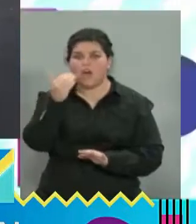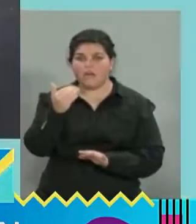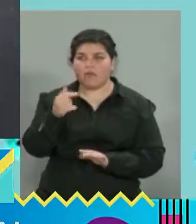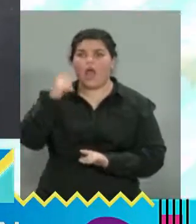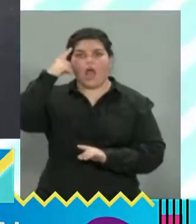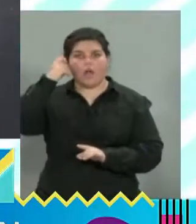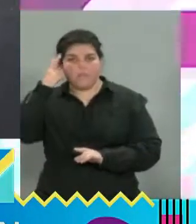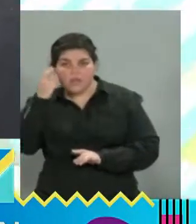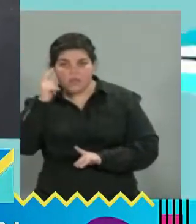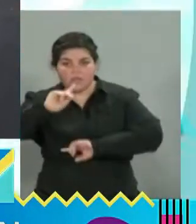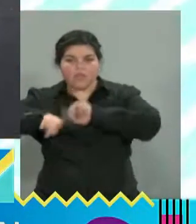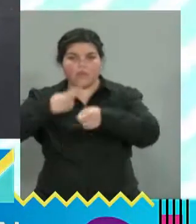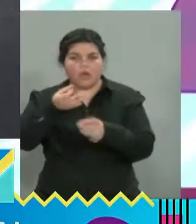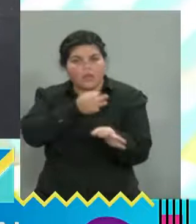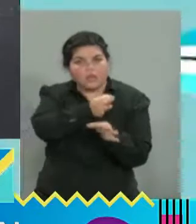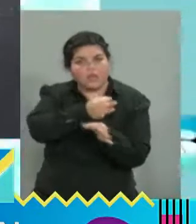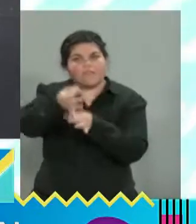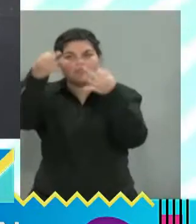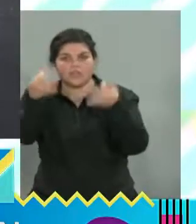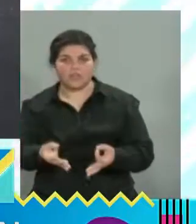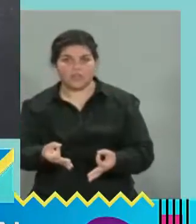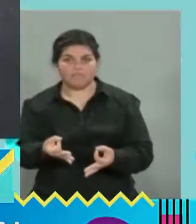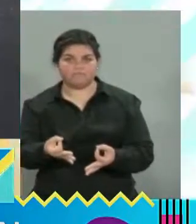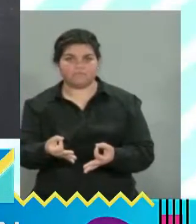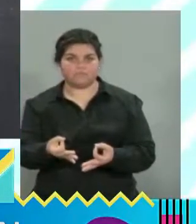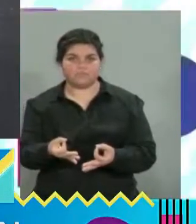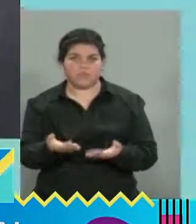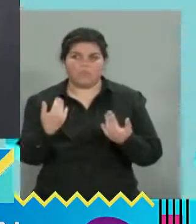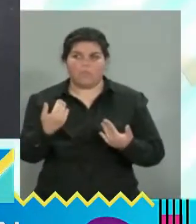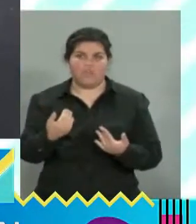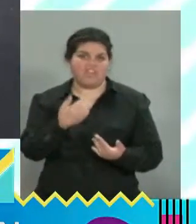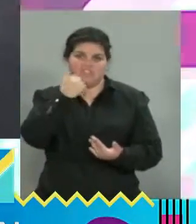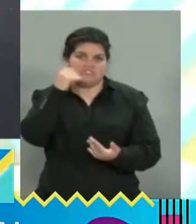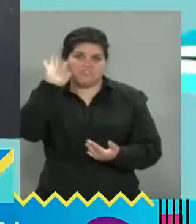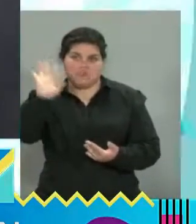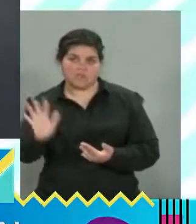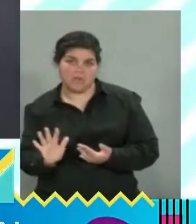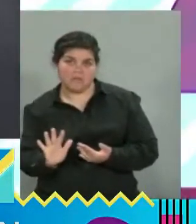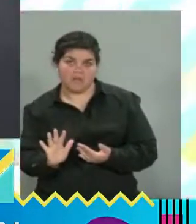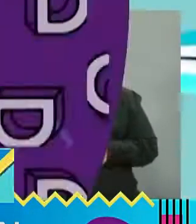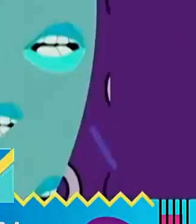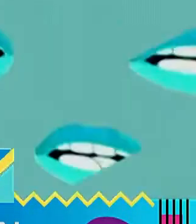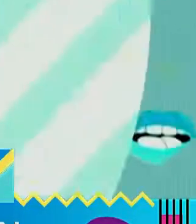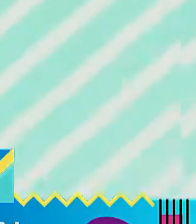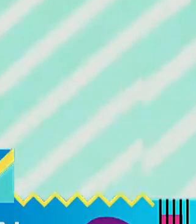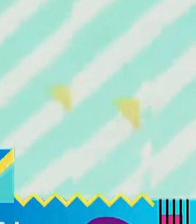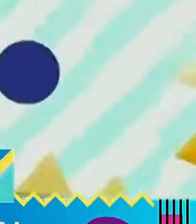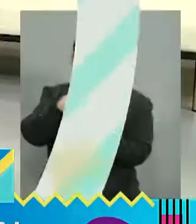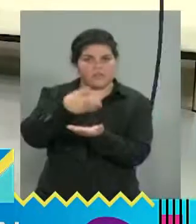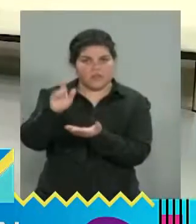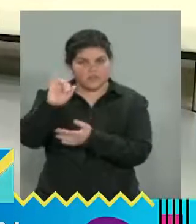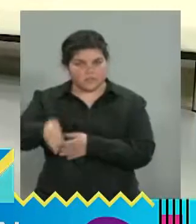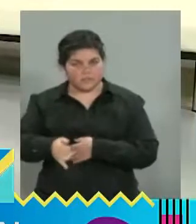poder transmitirlo bien, pero bueno, pero pueden estar generando un acto discriminatorio justamente sin saberlo. Bien, sí. Sí me parece interesante